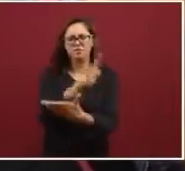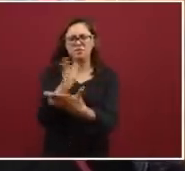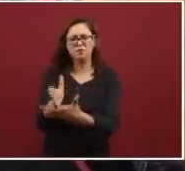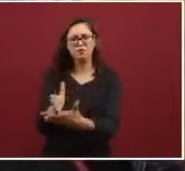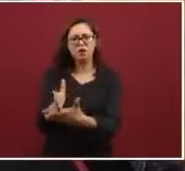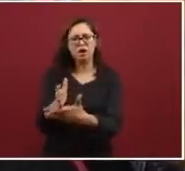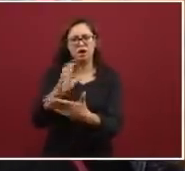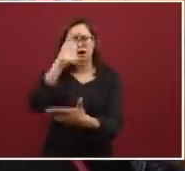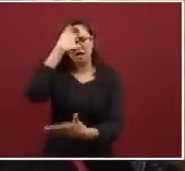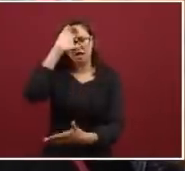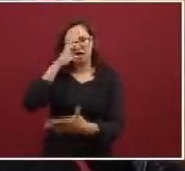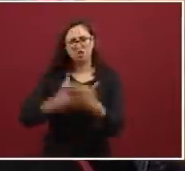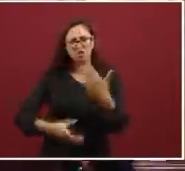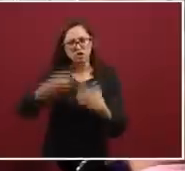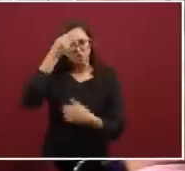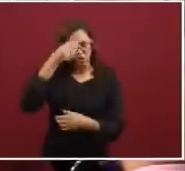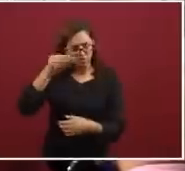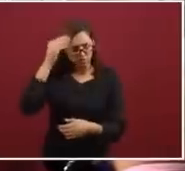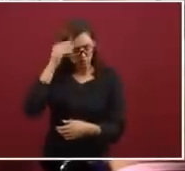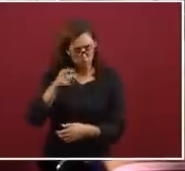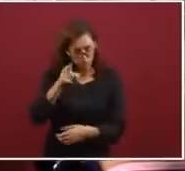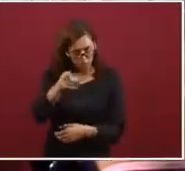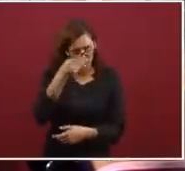es católico, ¿no? Sí, pero